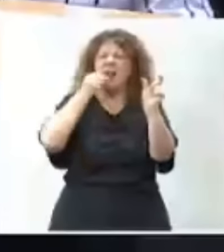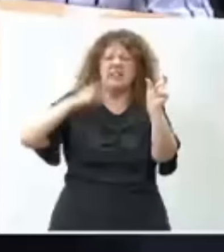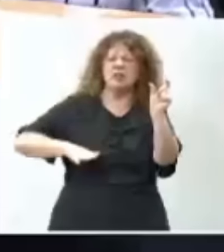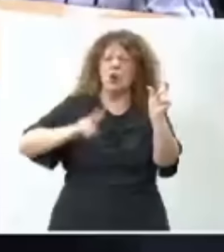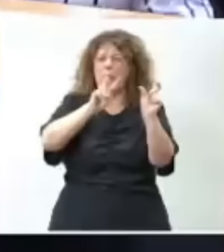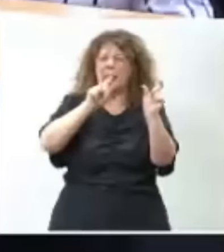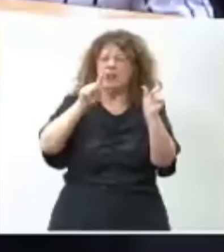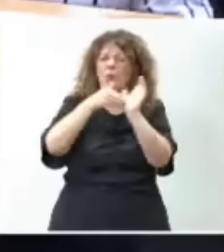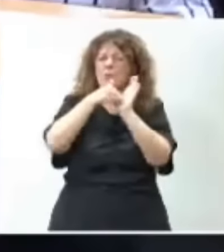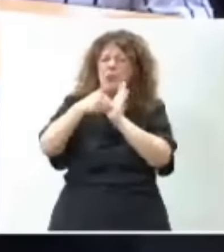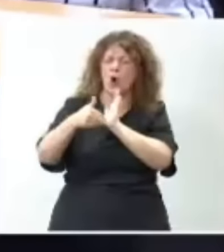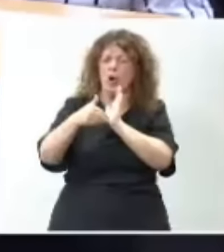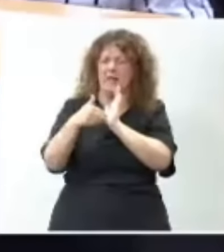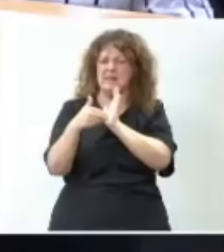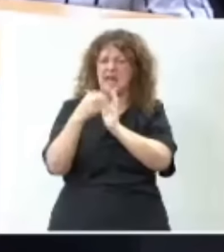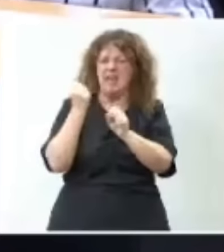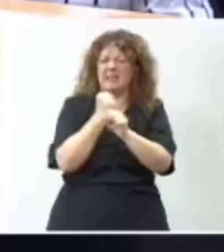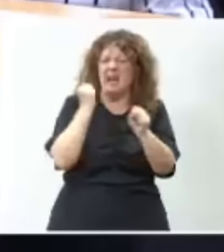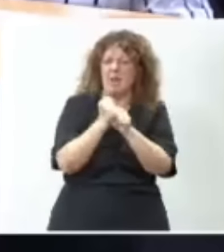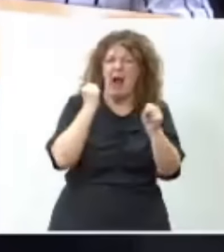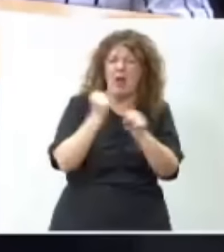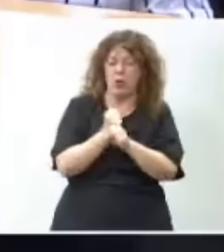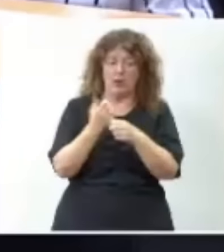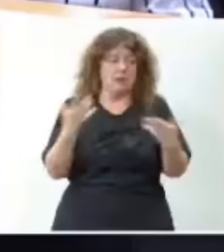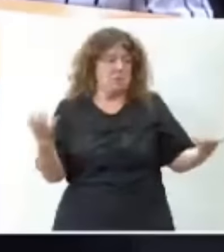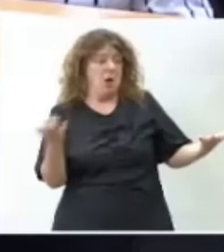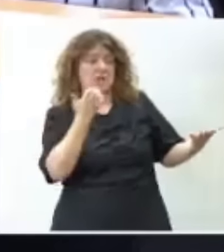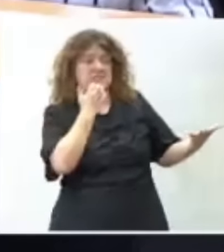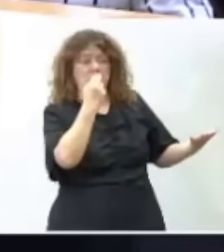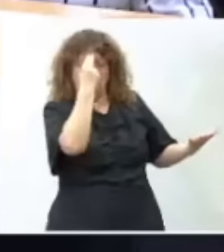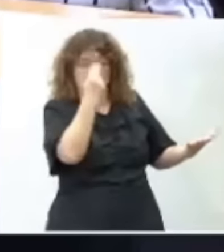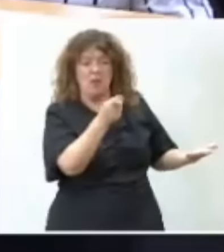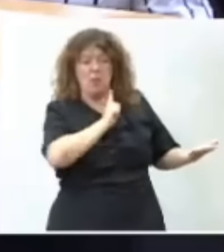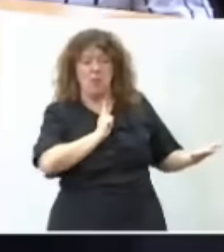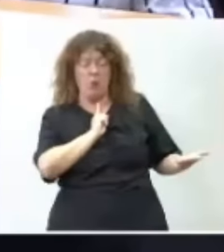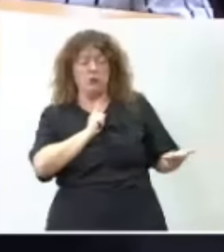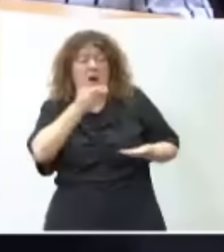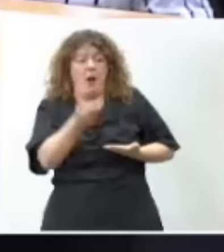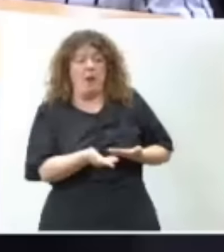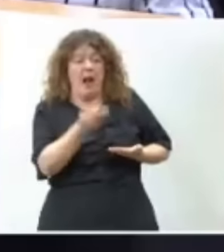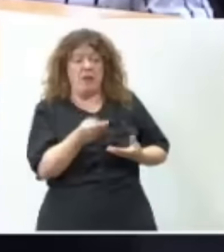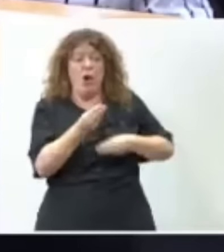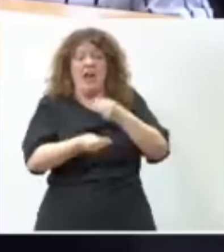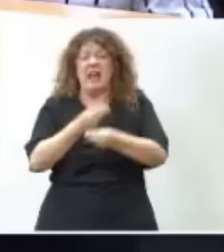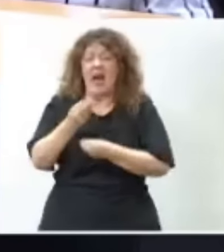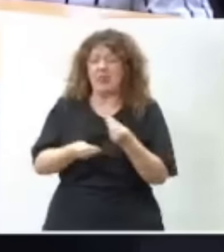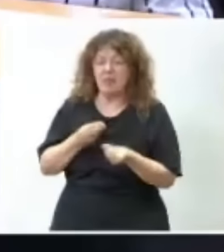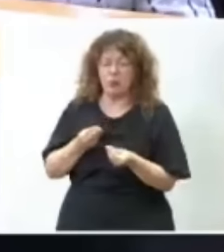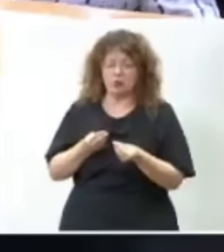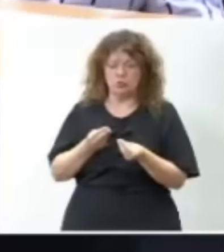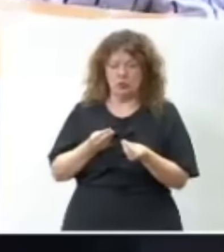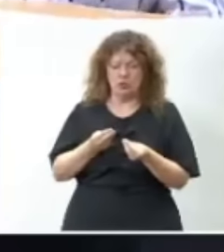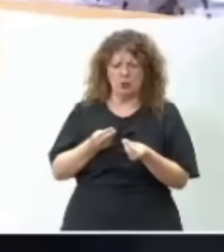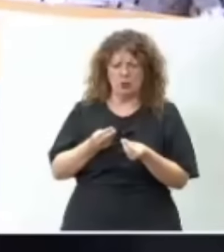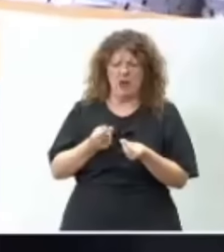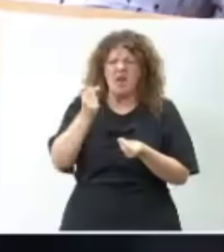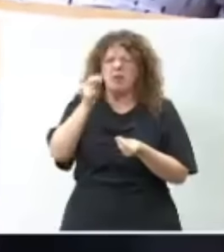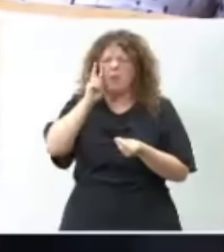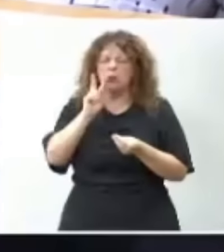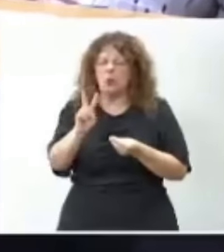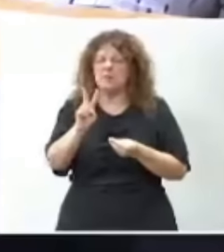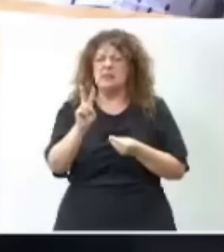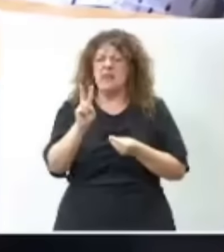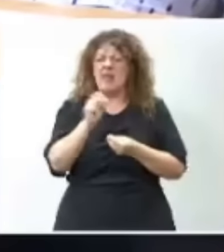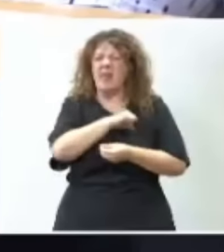21 millones de trabajadores y de trabajadoras. Pero si usted me pregunta por la valoración que realizamos desde el punto de vista de la